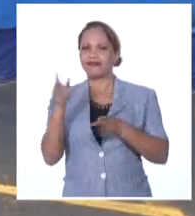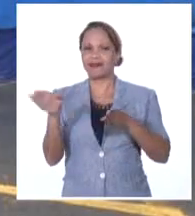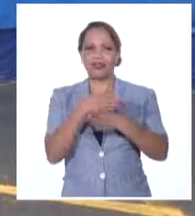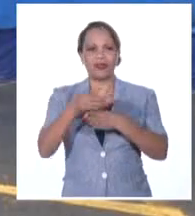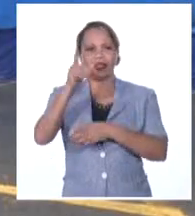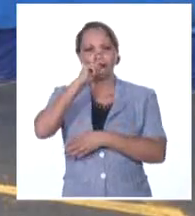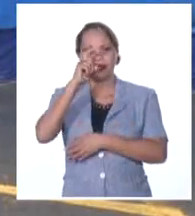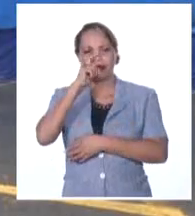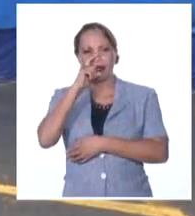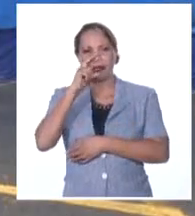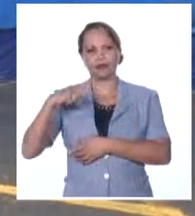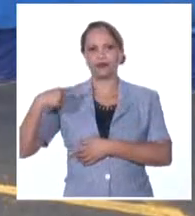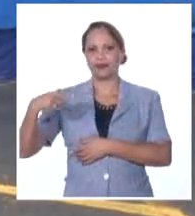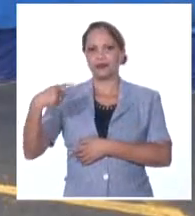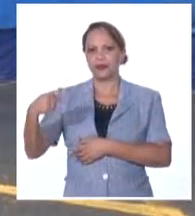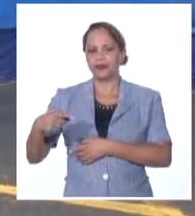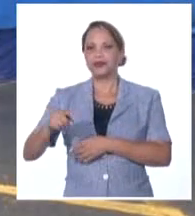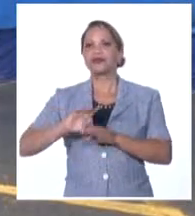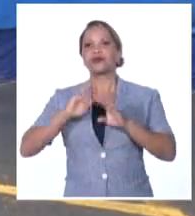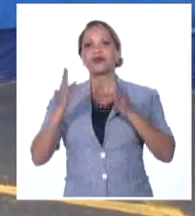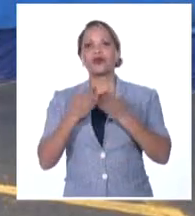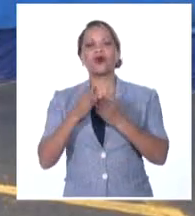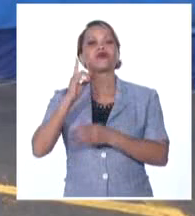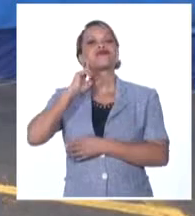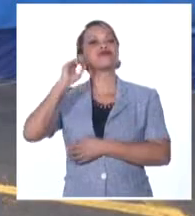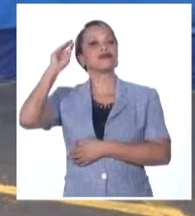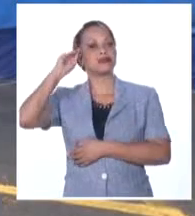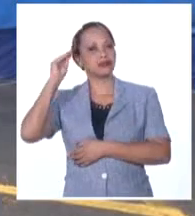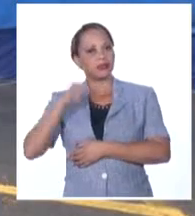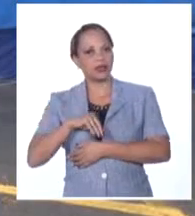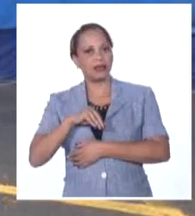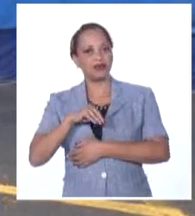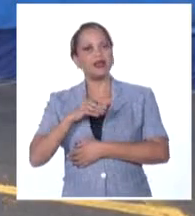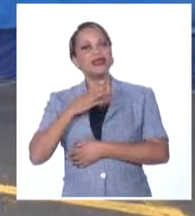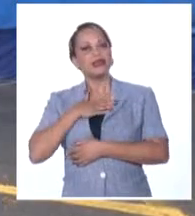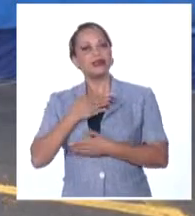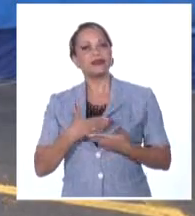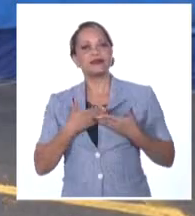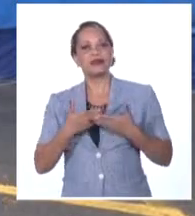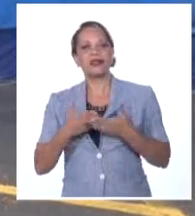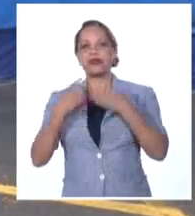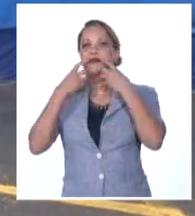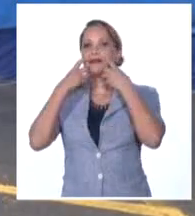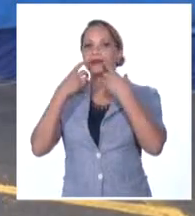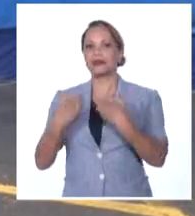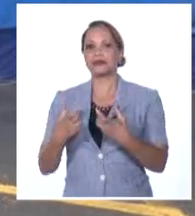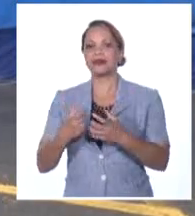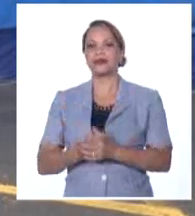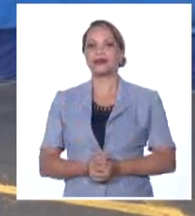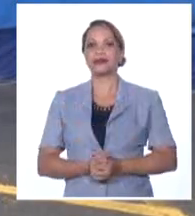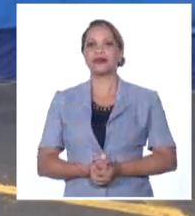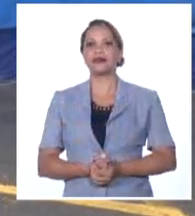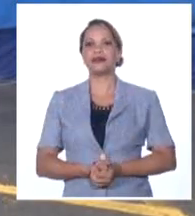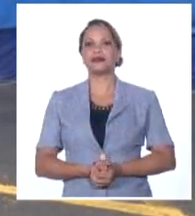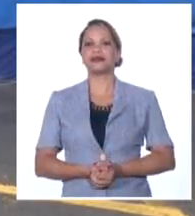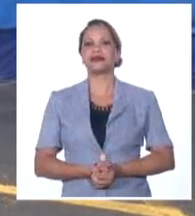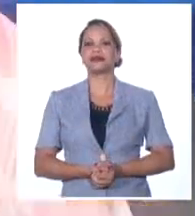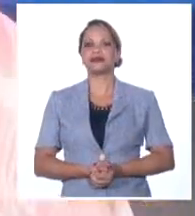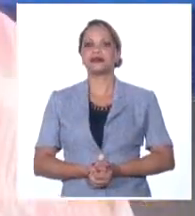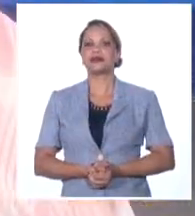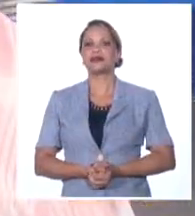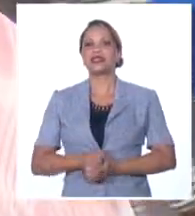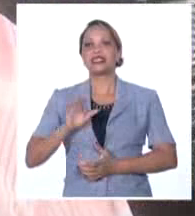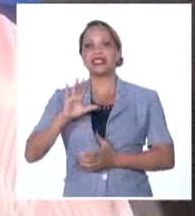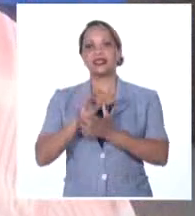todas las generaciones. Hay una gran conciencia de que es muy importante que demos otro sí por Cuba este 5 de